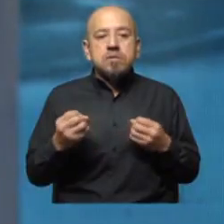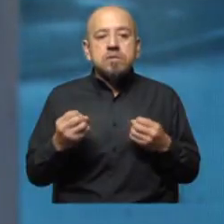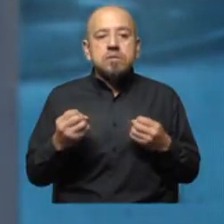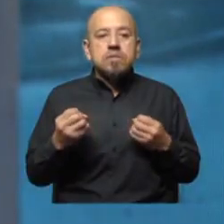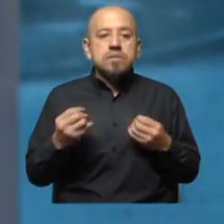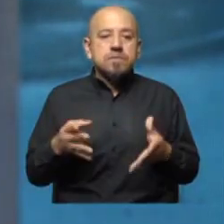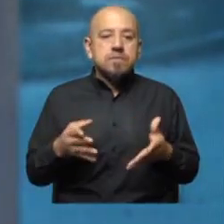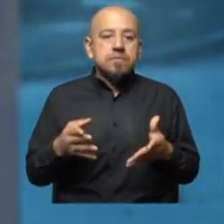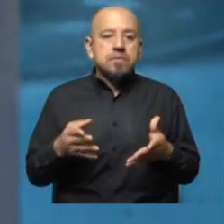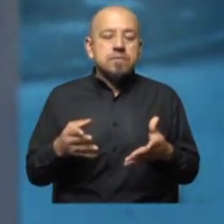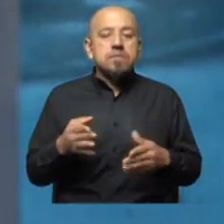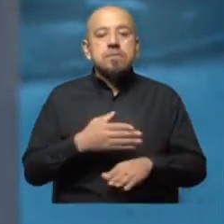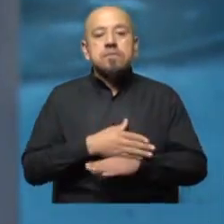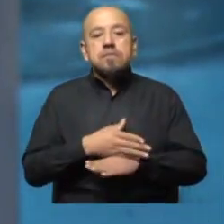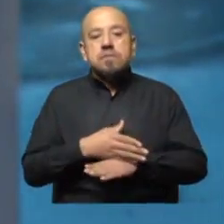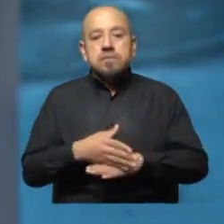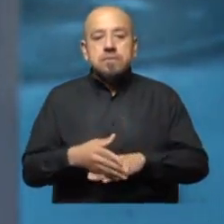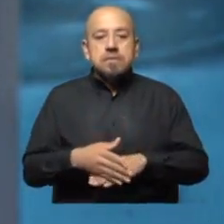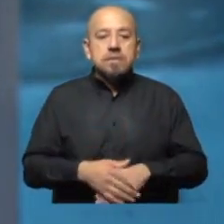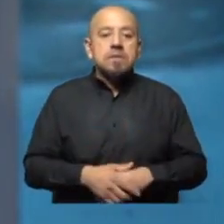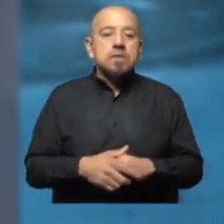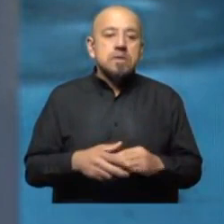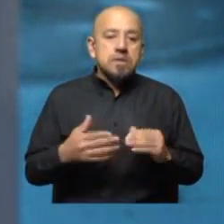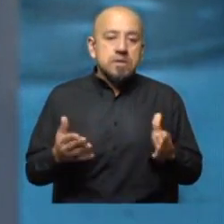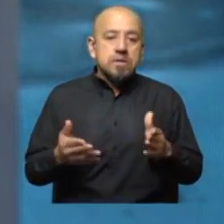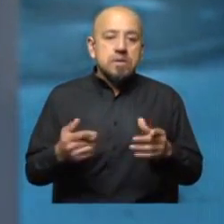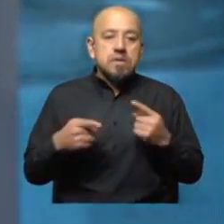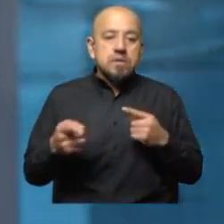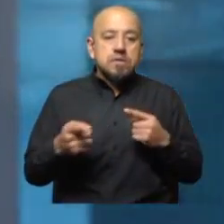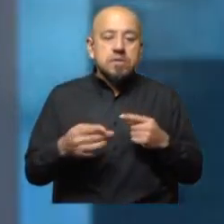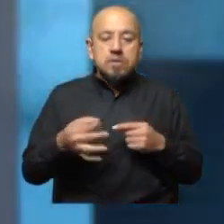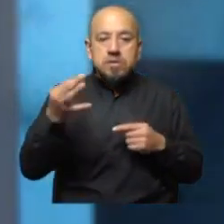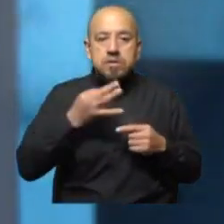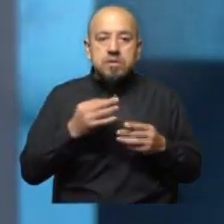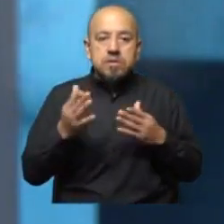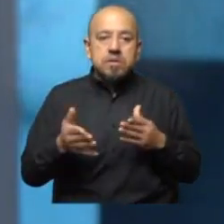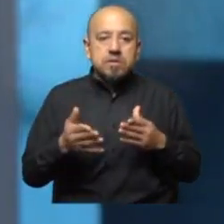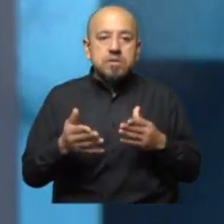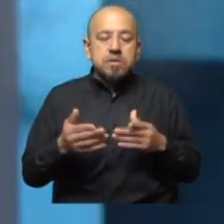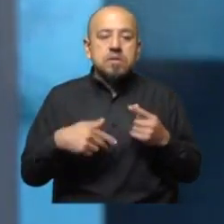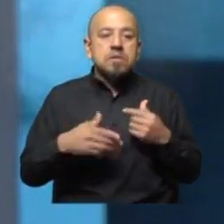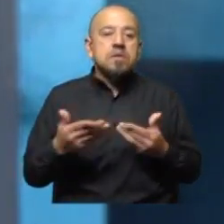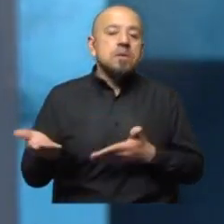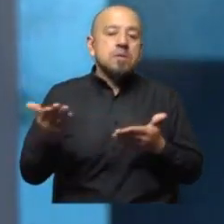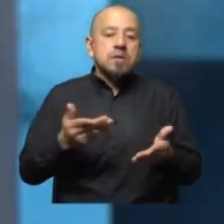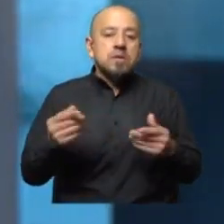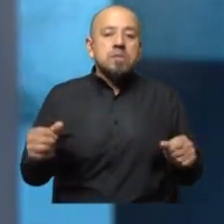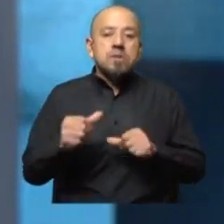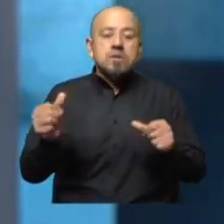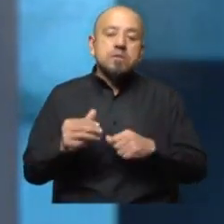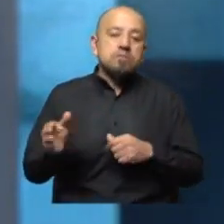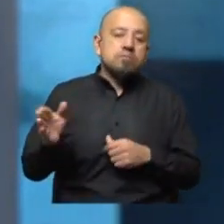al final la recompensa no estaba tan mal y de repente esa noticia para en principio la invitación para hacer una gira